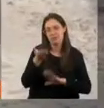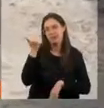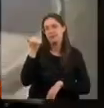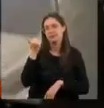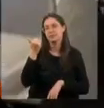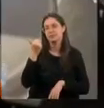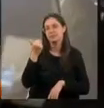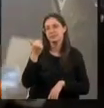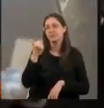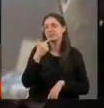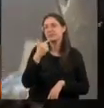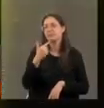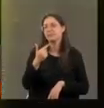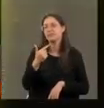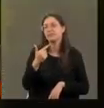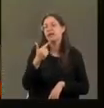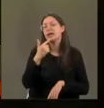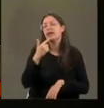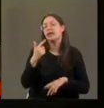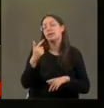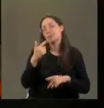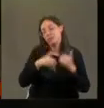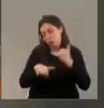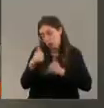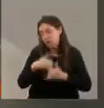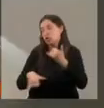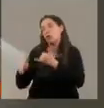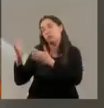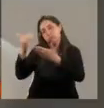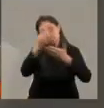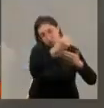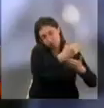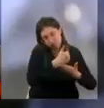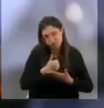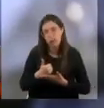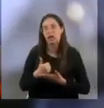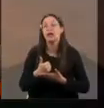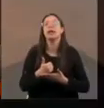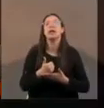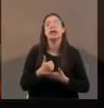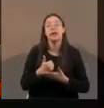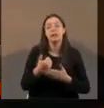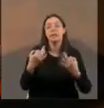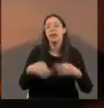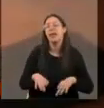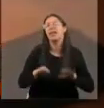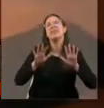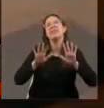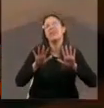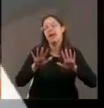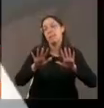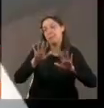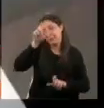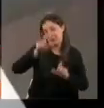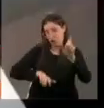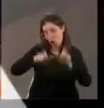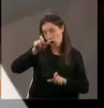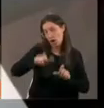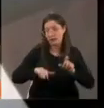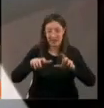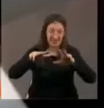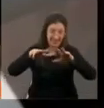en la indagatoria, en la colección de información, y fue realmente exitoso. De las 10 personas que fueron